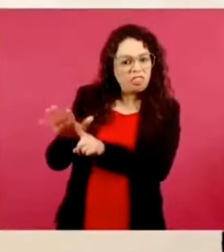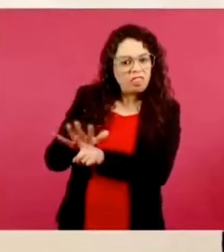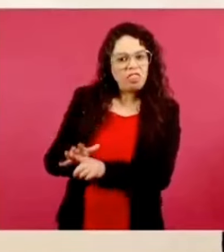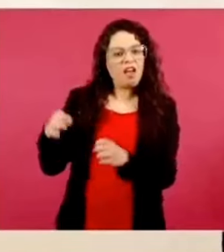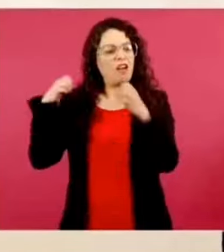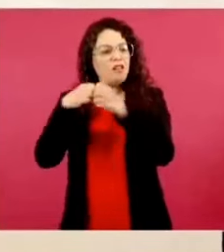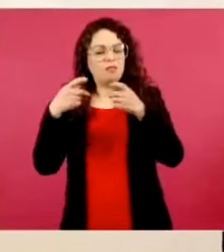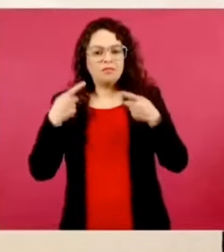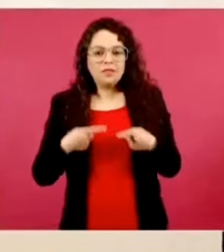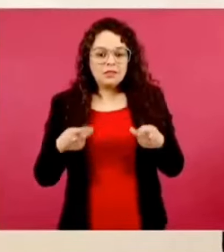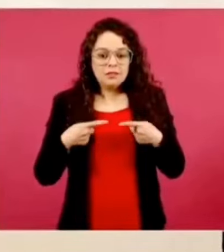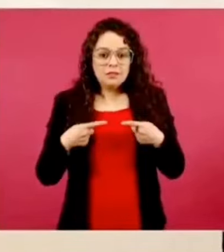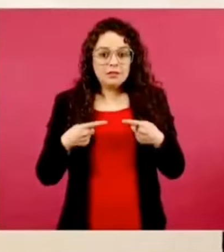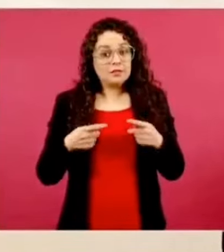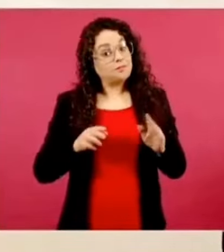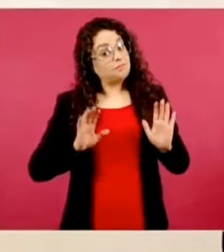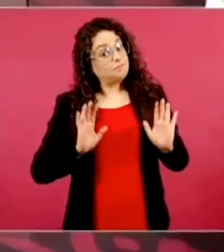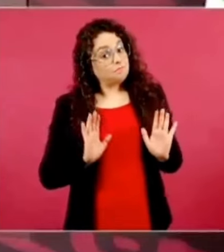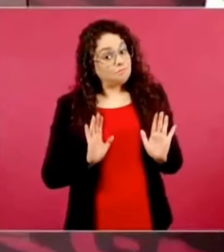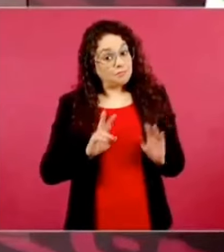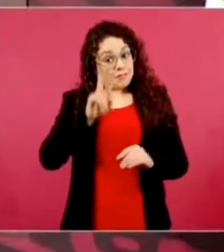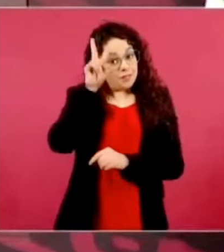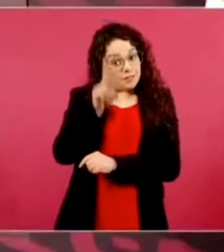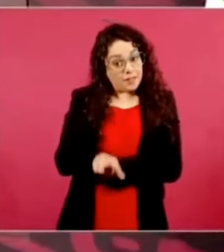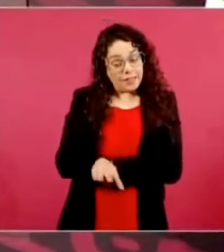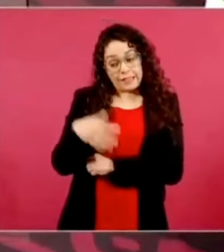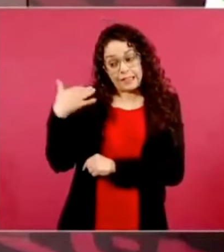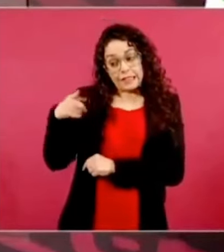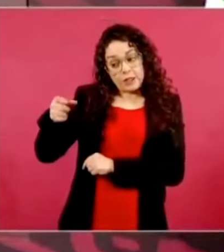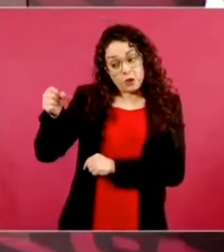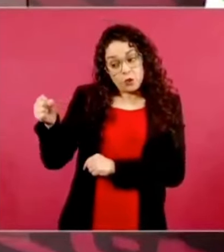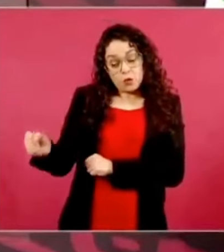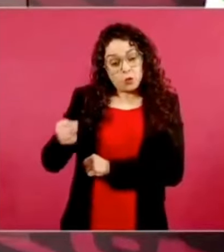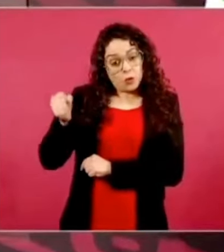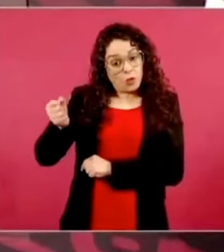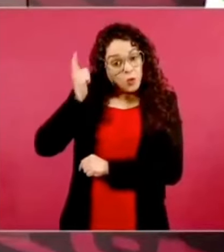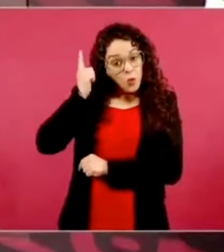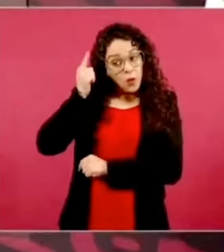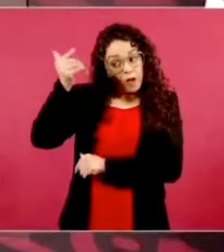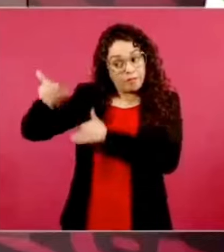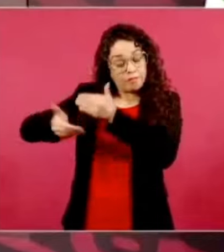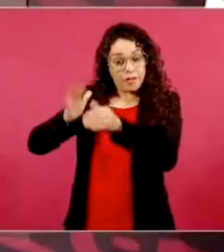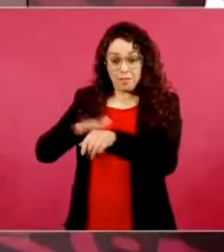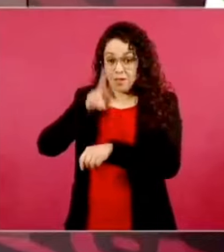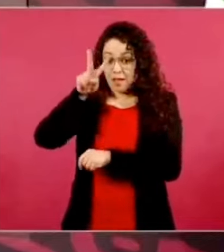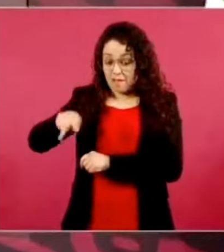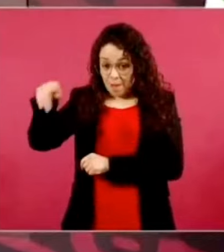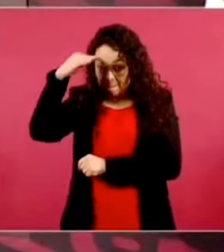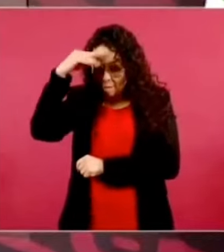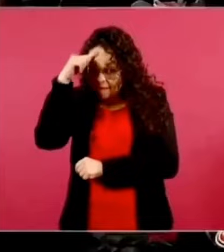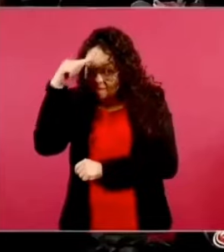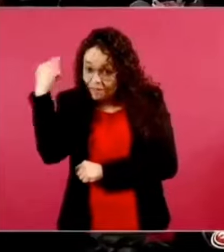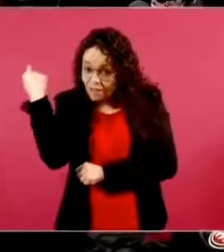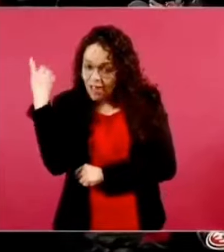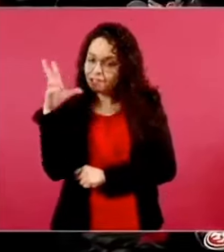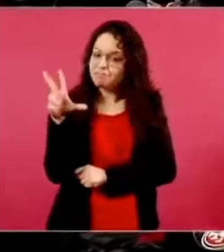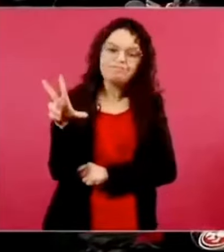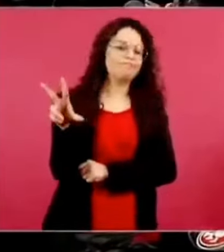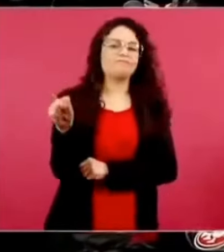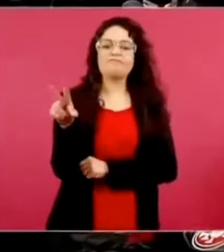les deseo suerte, porque no la tienen fácil. Ya